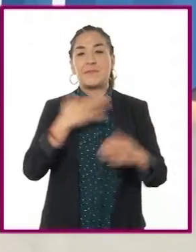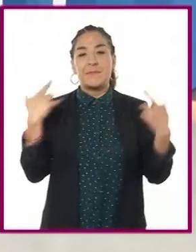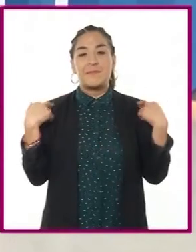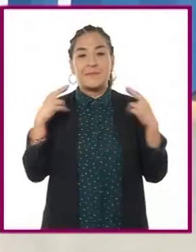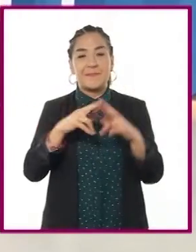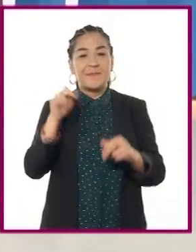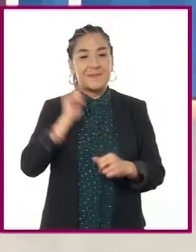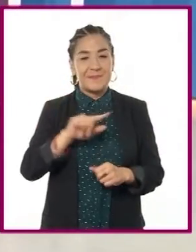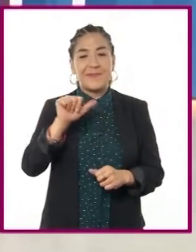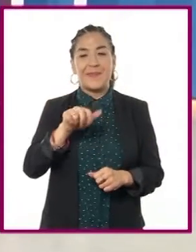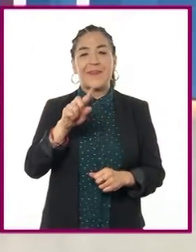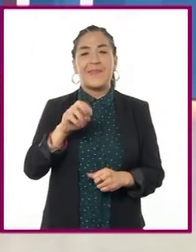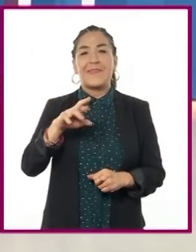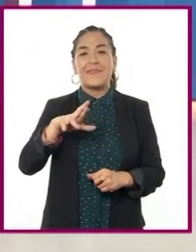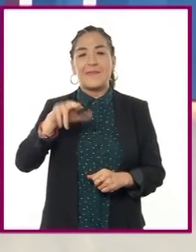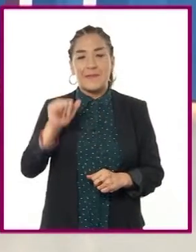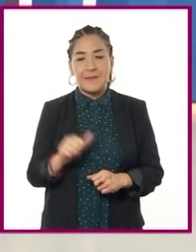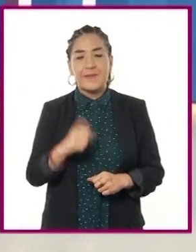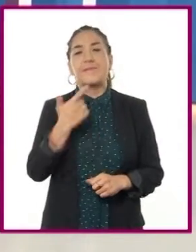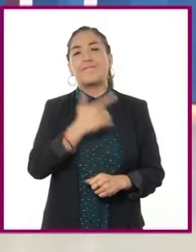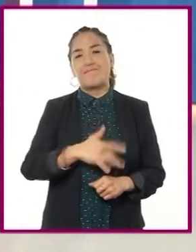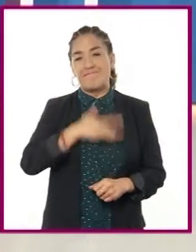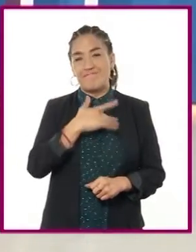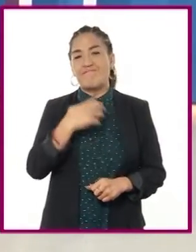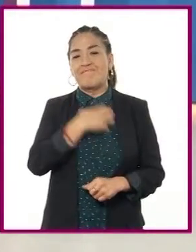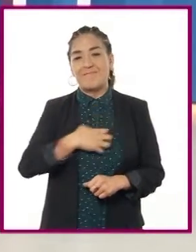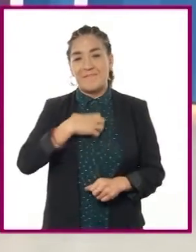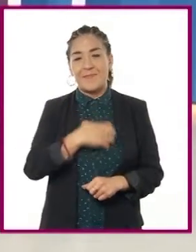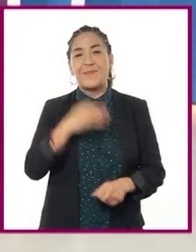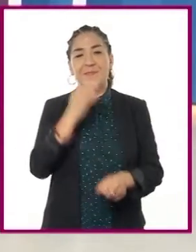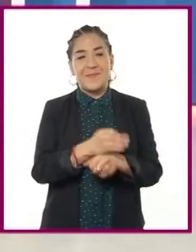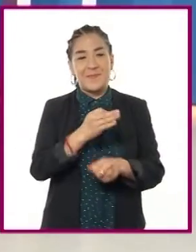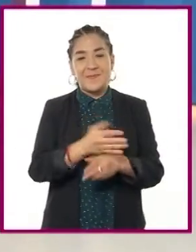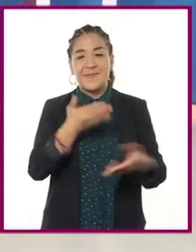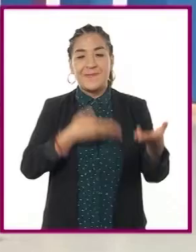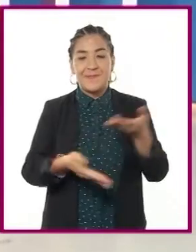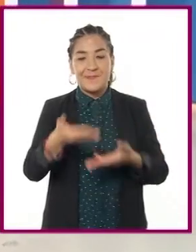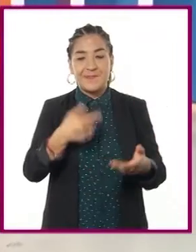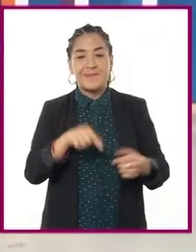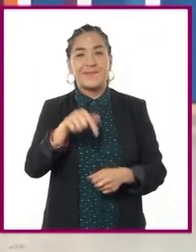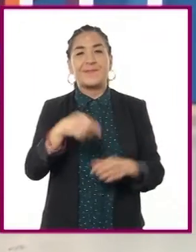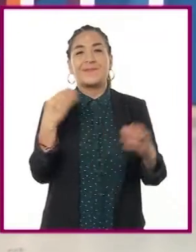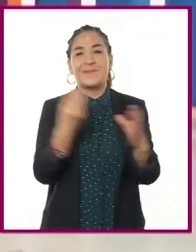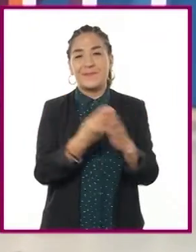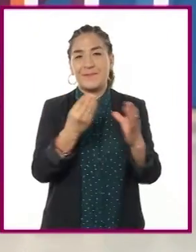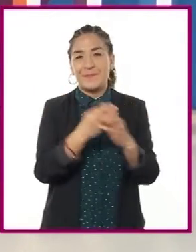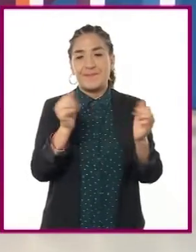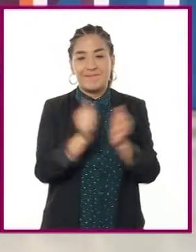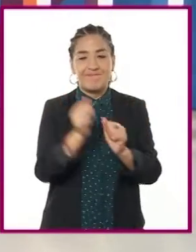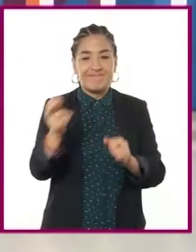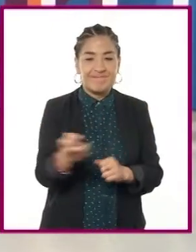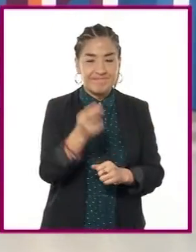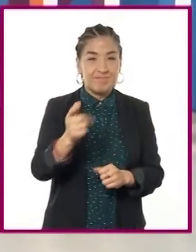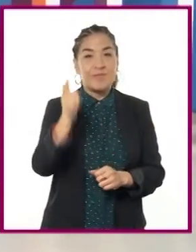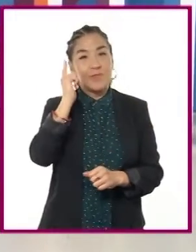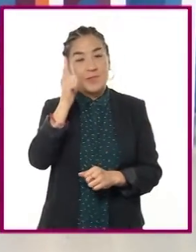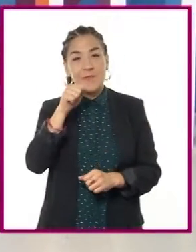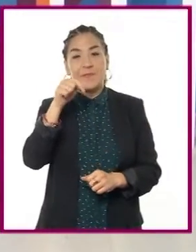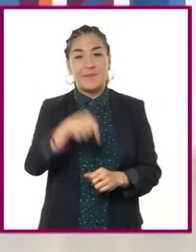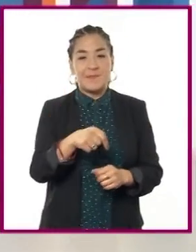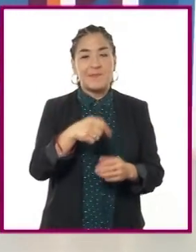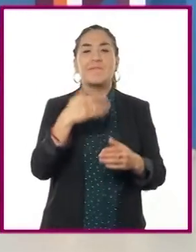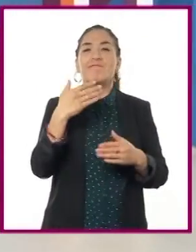maestra Adriana Zarco Ramírez y me siento muy contenta de compartir esta sesión con ustedes. Espero que en estos